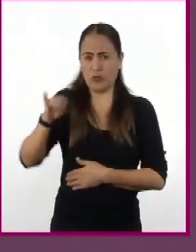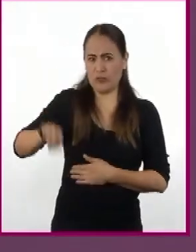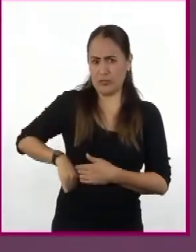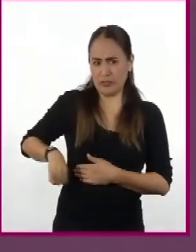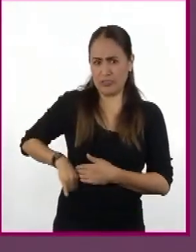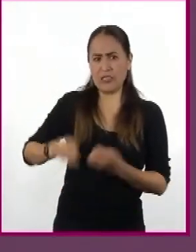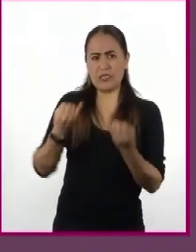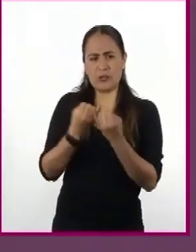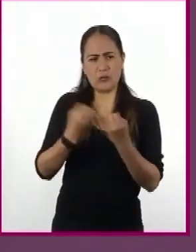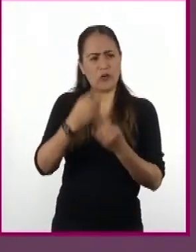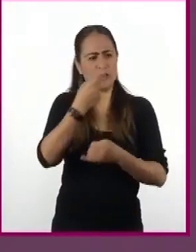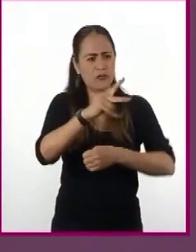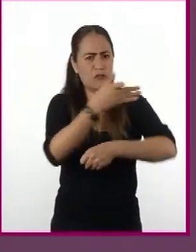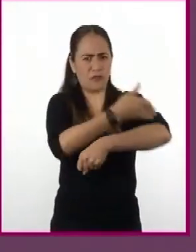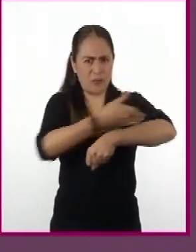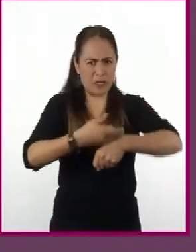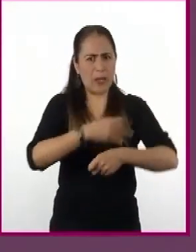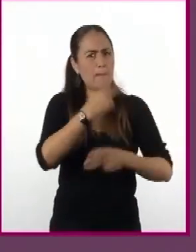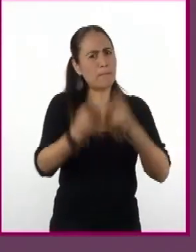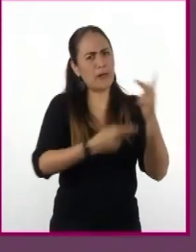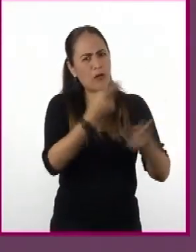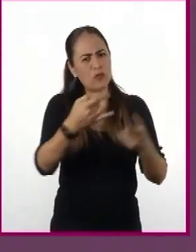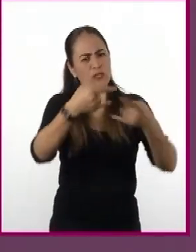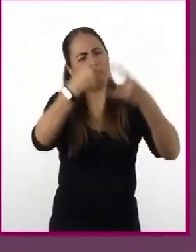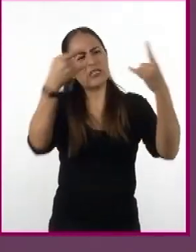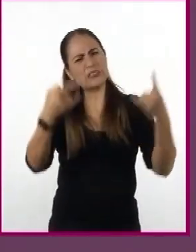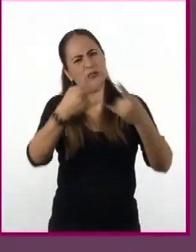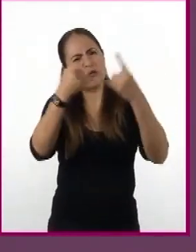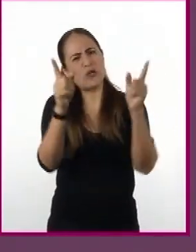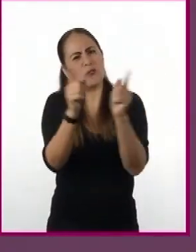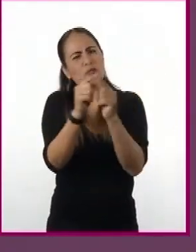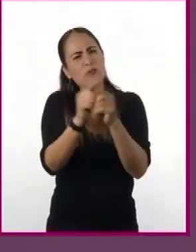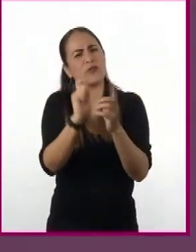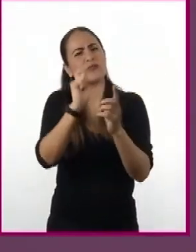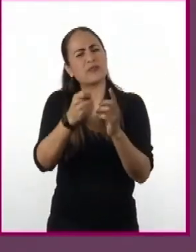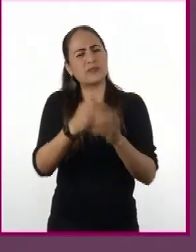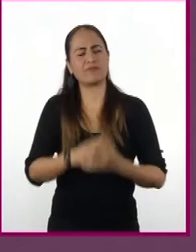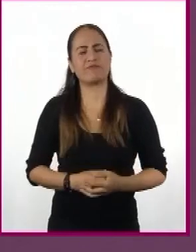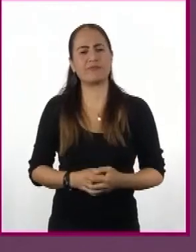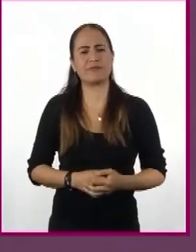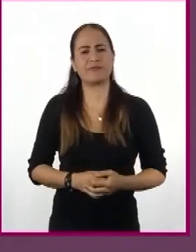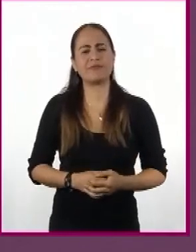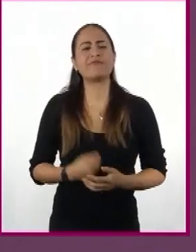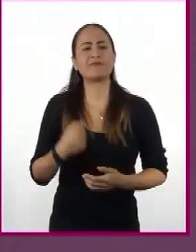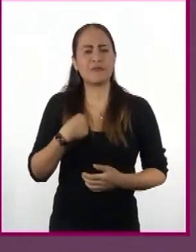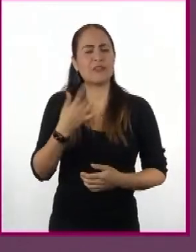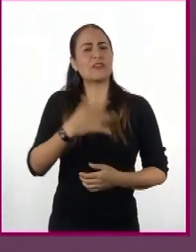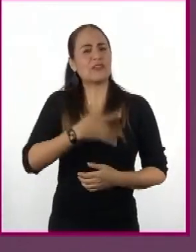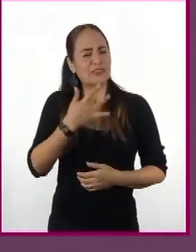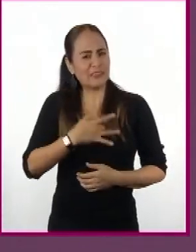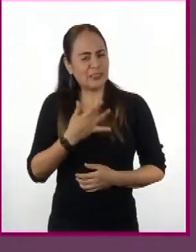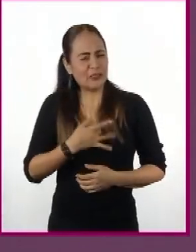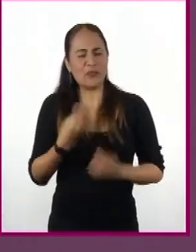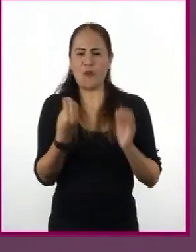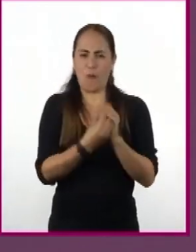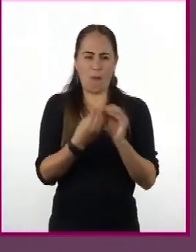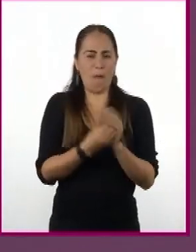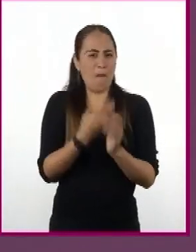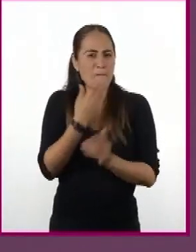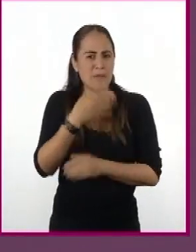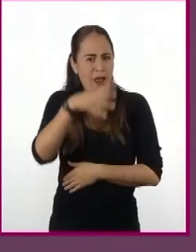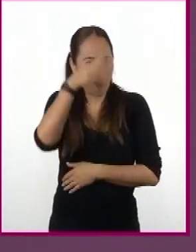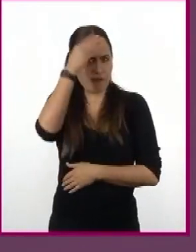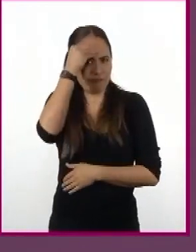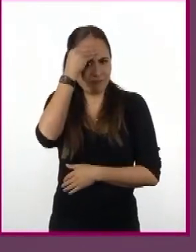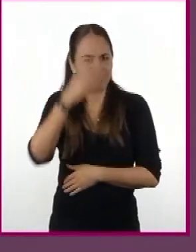de las leyendas de sus estados. Muy bien, pues considero ha sido una sesión muy enriquecedora.